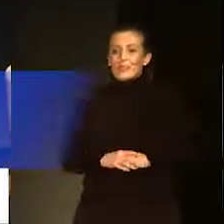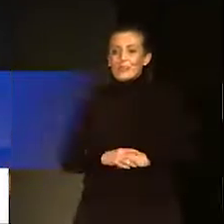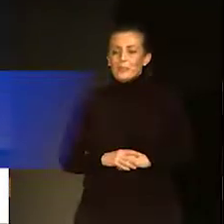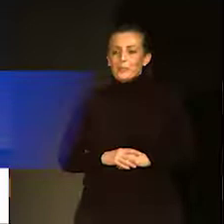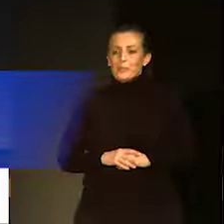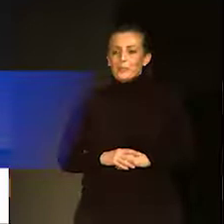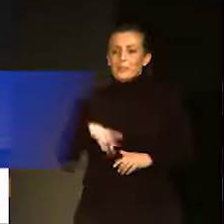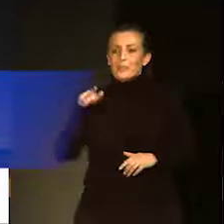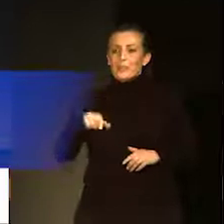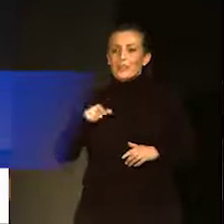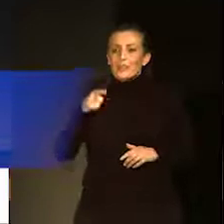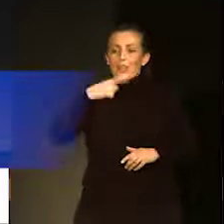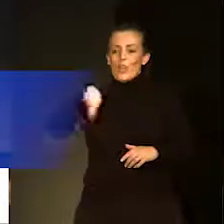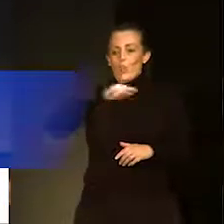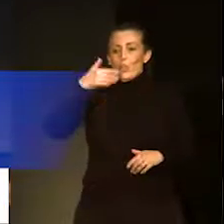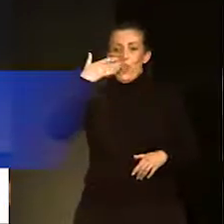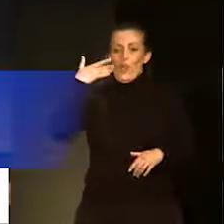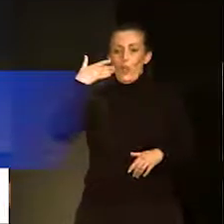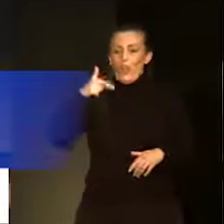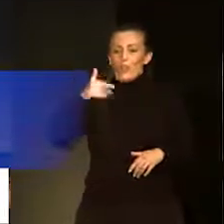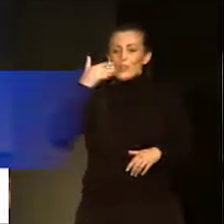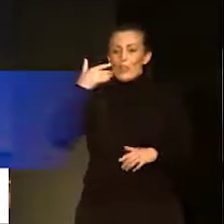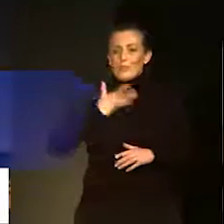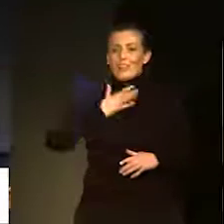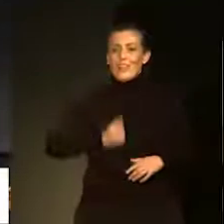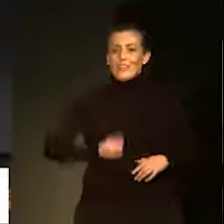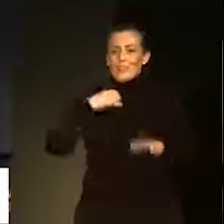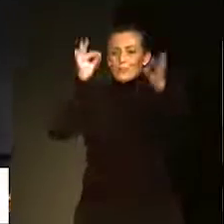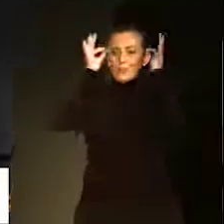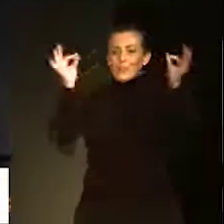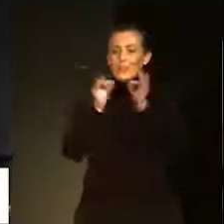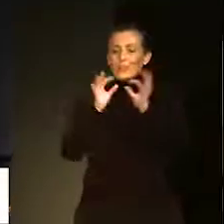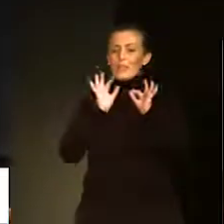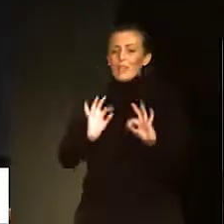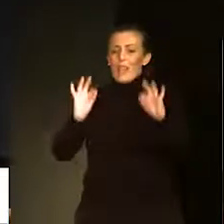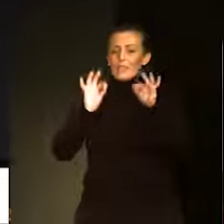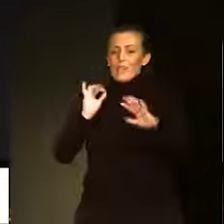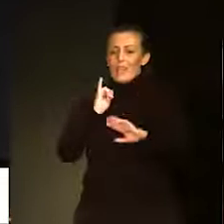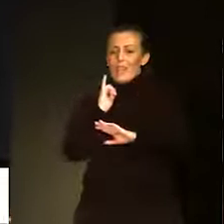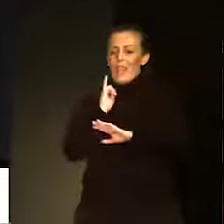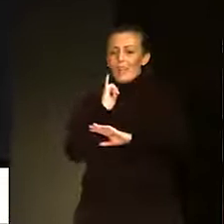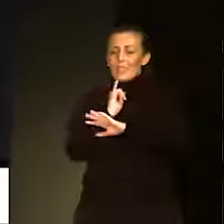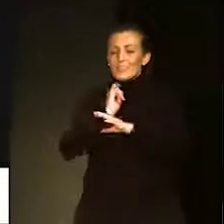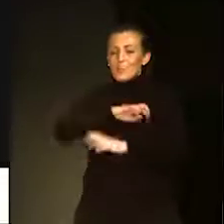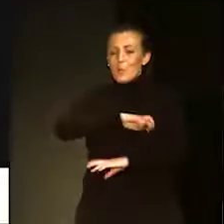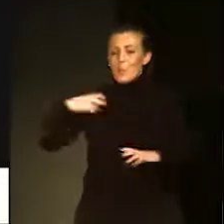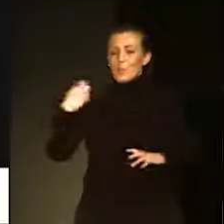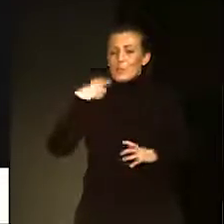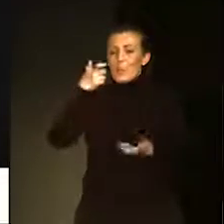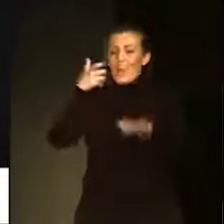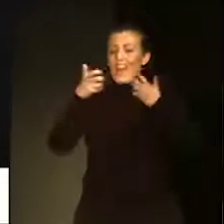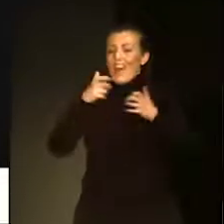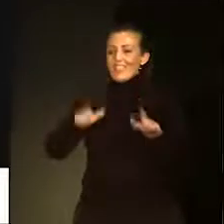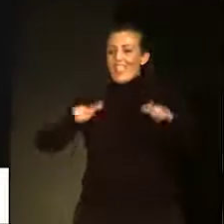de las cuales estamos muy orgullosos desde el Ayuntamiento de Córdoba y en especial desde el Instituto Municipal de la Arte